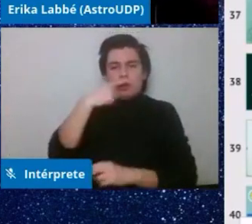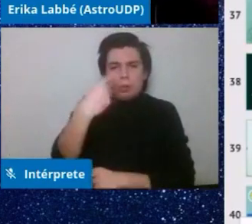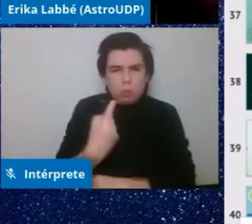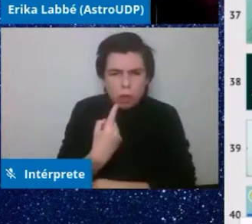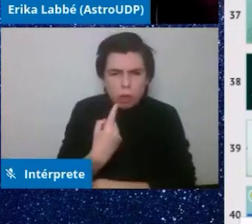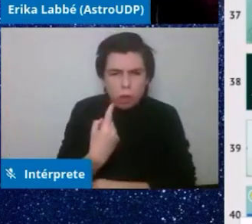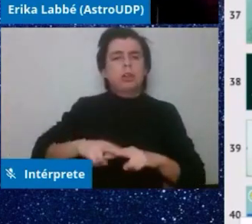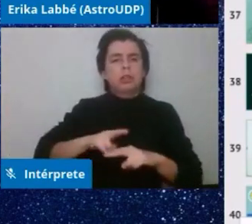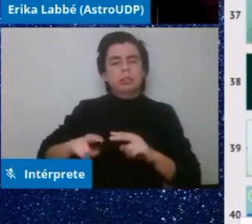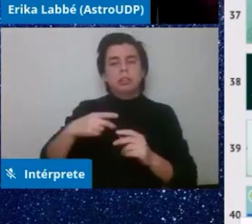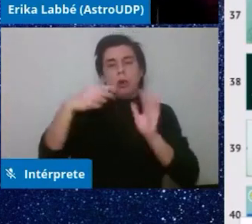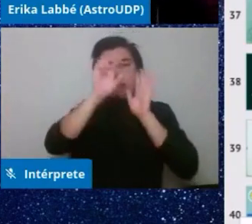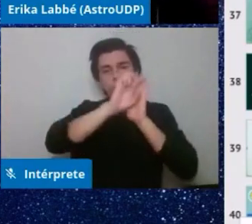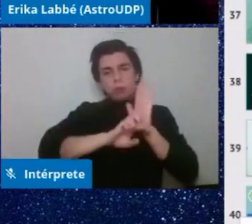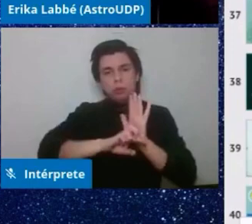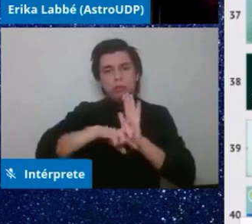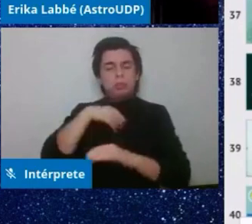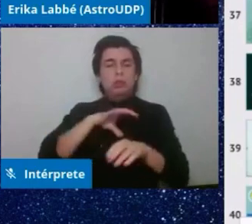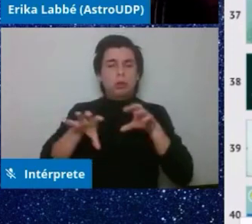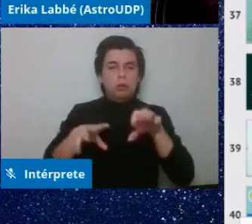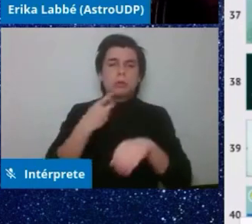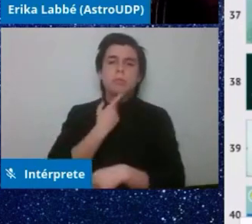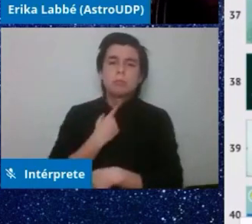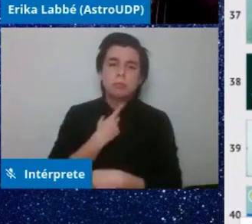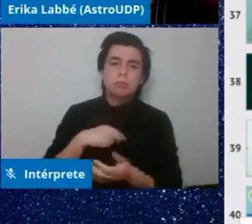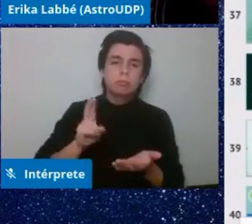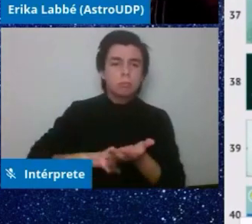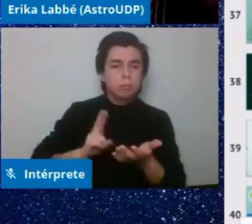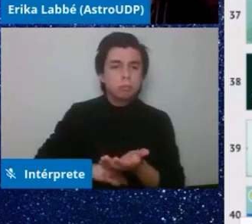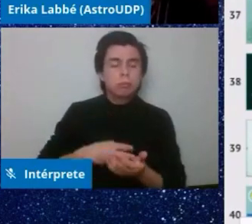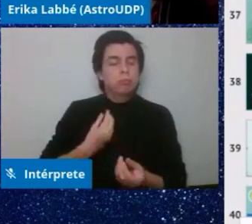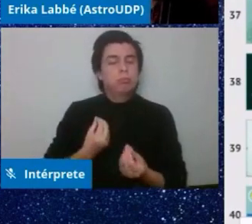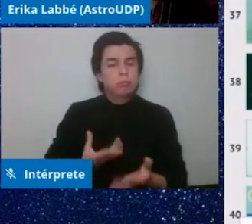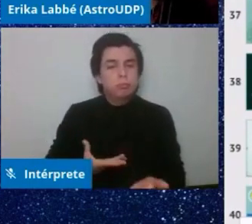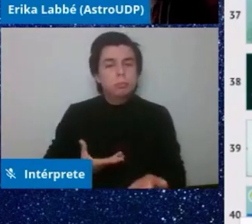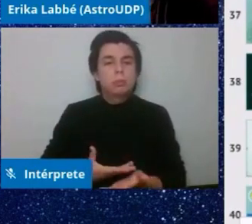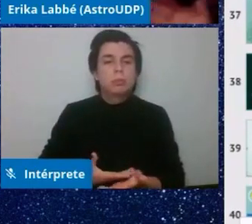bien interesantes en realidad. Así que